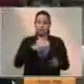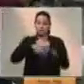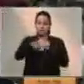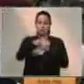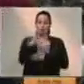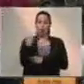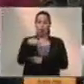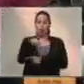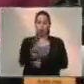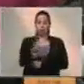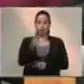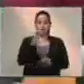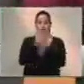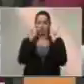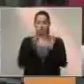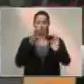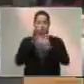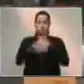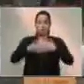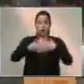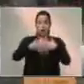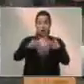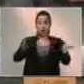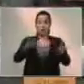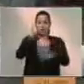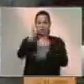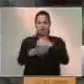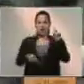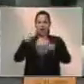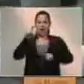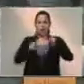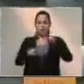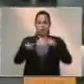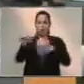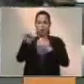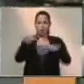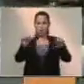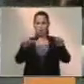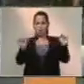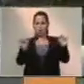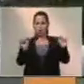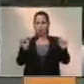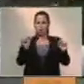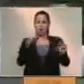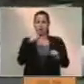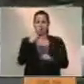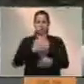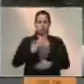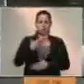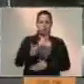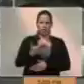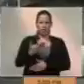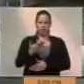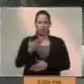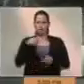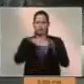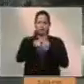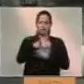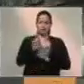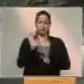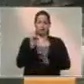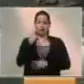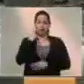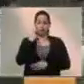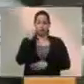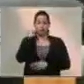la única manera que ellos abran las puertas, y también se hacen solidarios con algunos motorizados que pues plantean la posibilidad de ingresar. En este momento